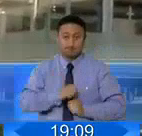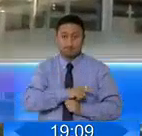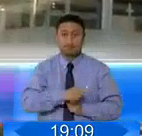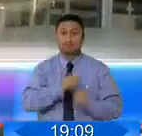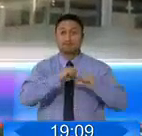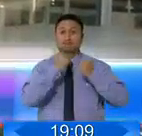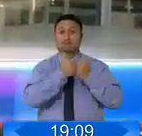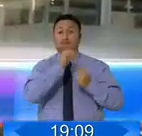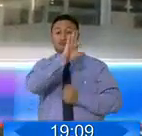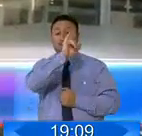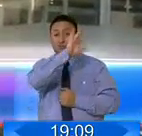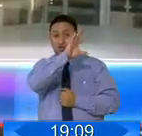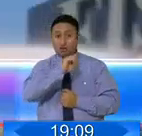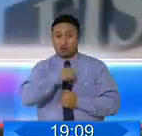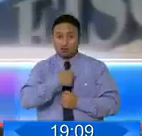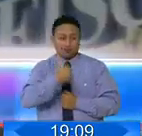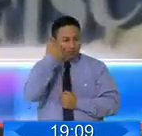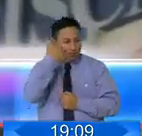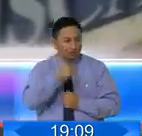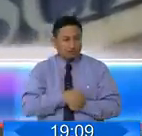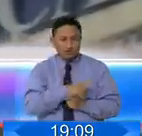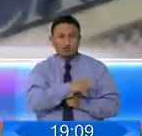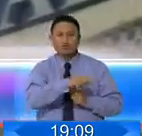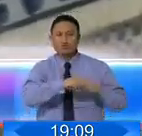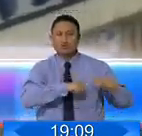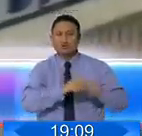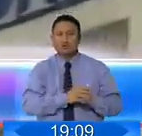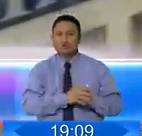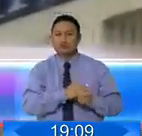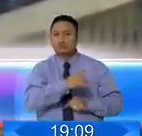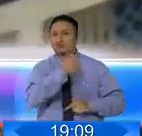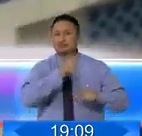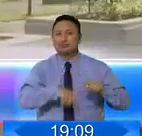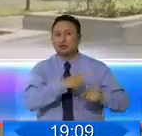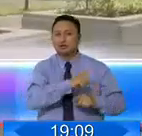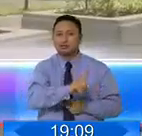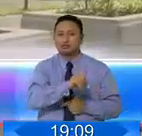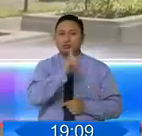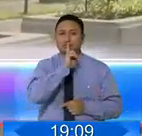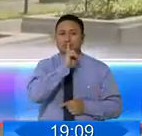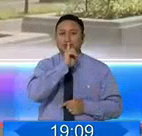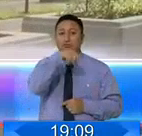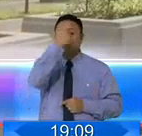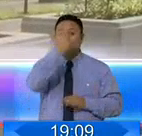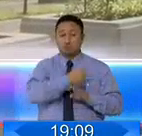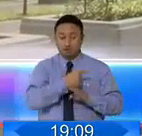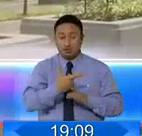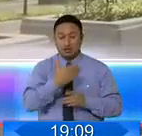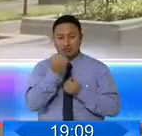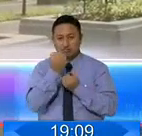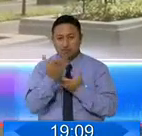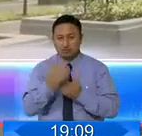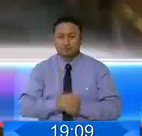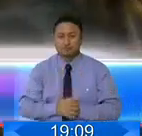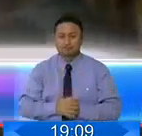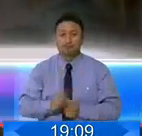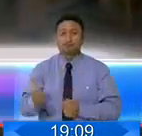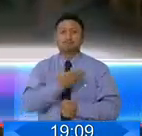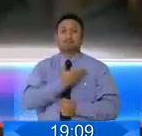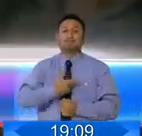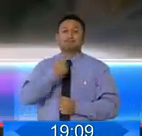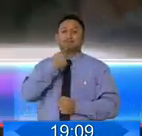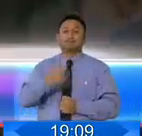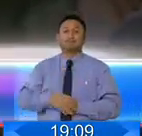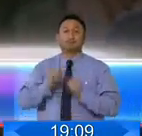con el legislador mencionado en la denuncia, pero sus asistentes argumentaron que no se pronunciará hasta la próxima semana. La presidenta confirma que